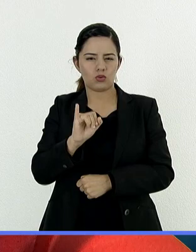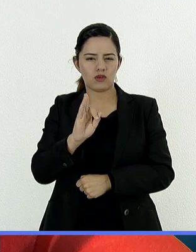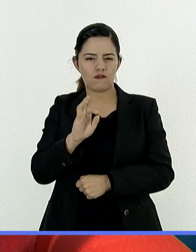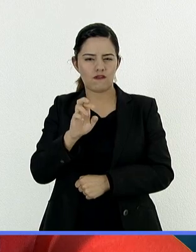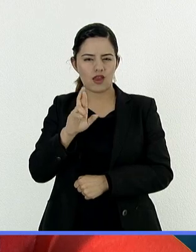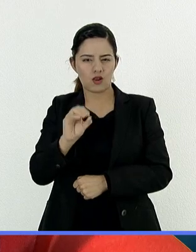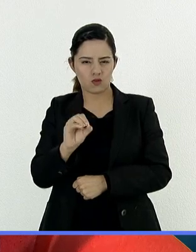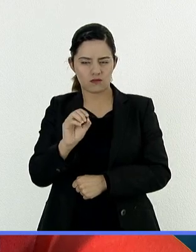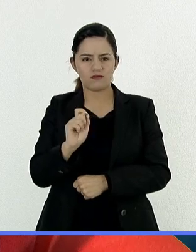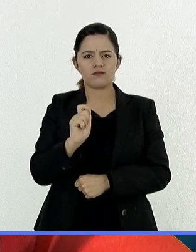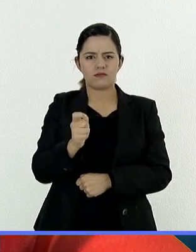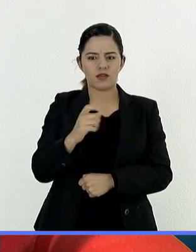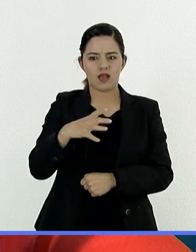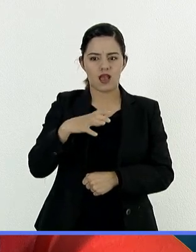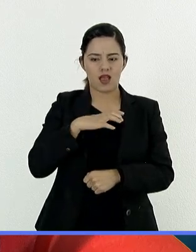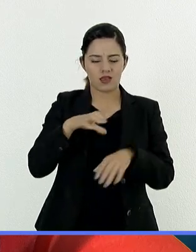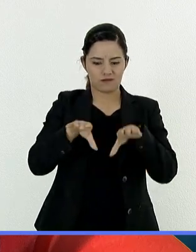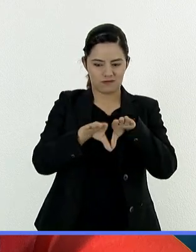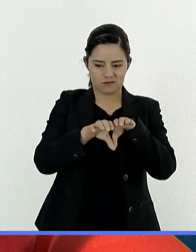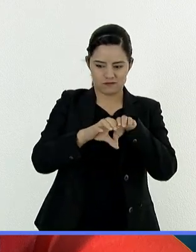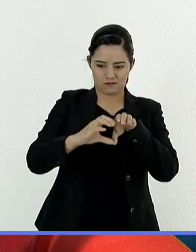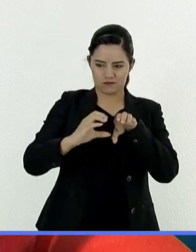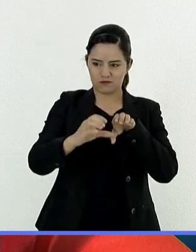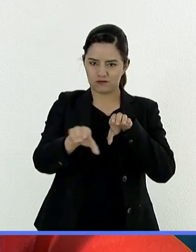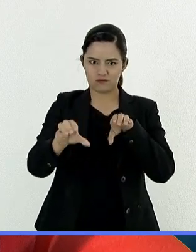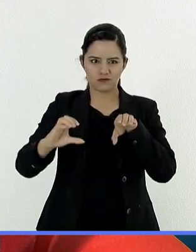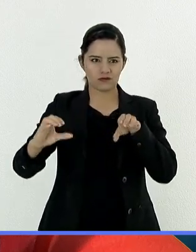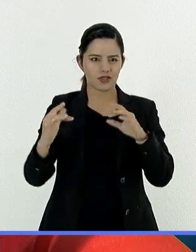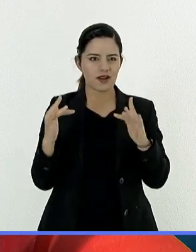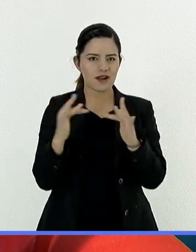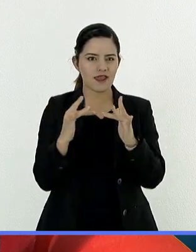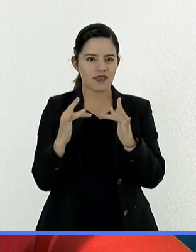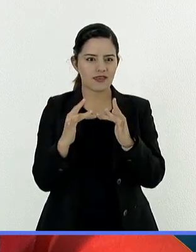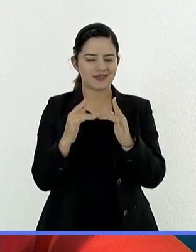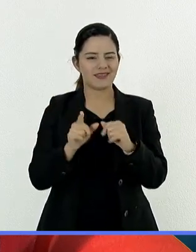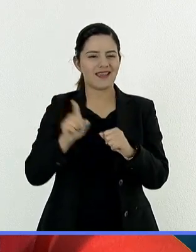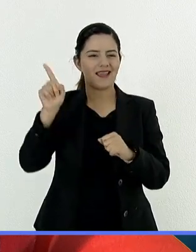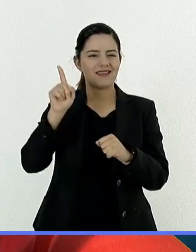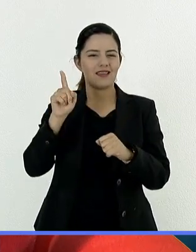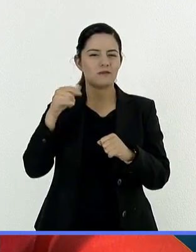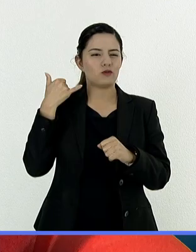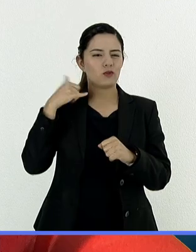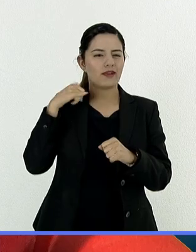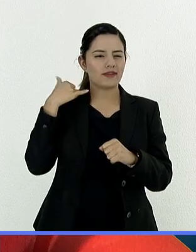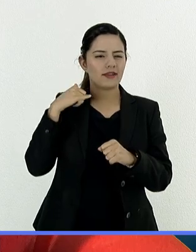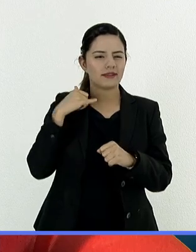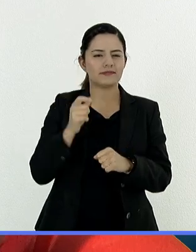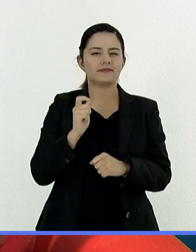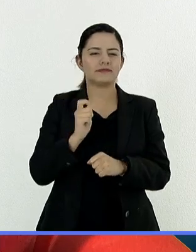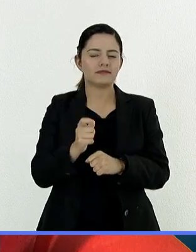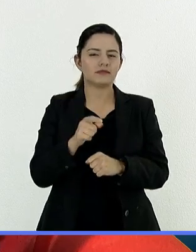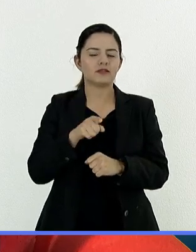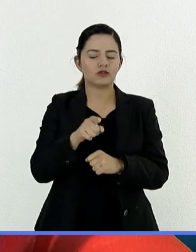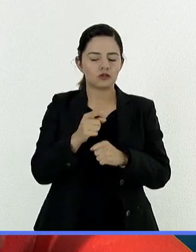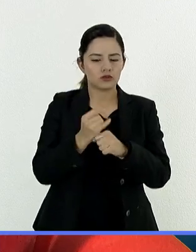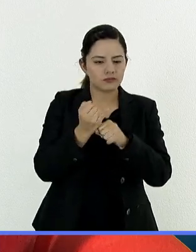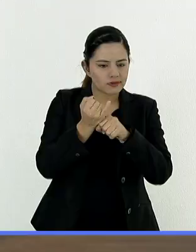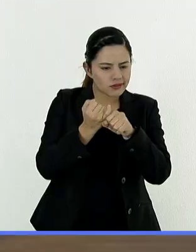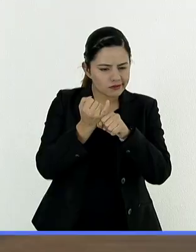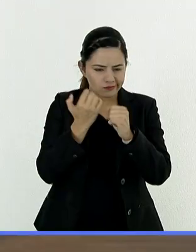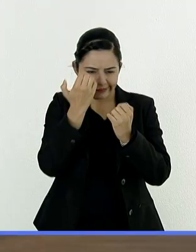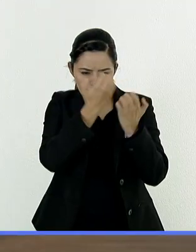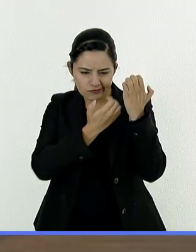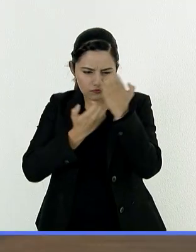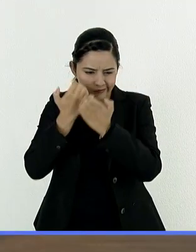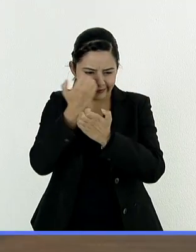las redes de conexión con los cenotes que están ahí con lo que se puede encontrar encontrar ahí con lo que estudian con lo que vas generando a partir de este conocimiento